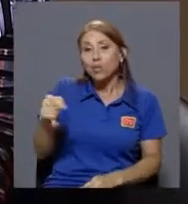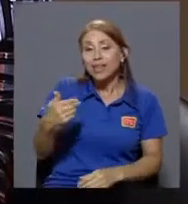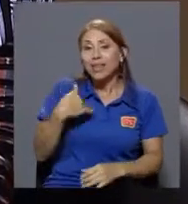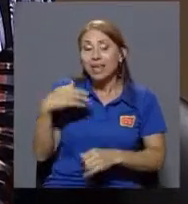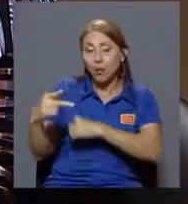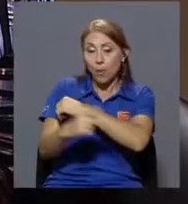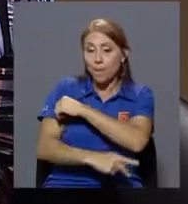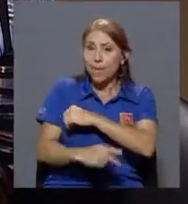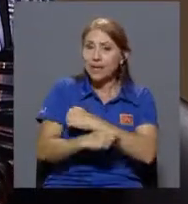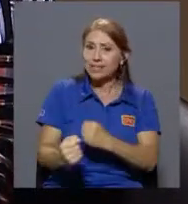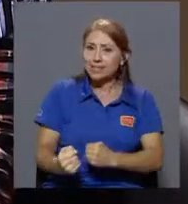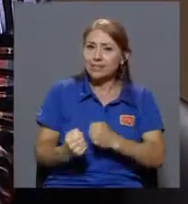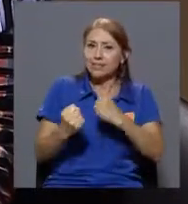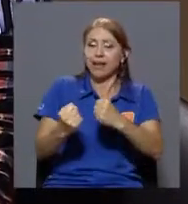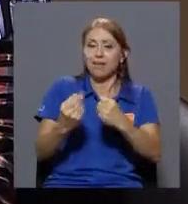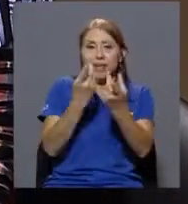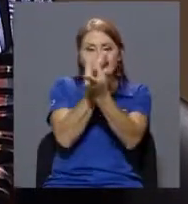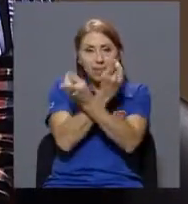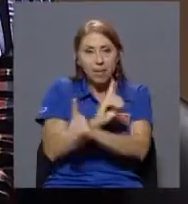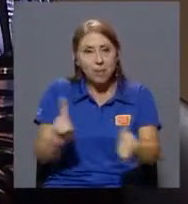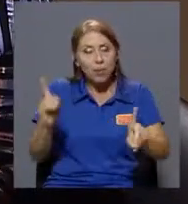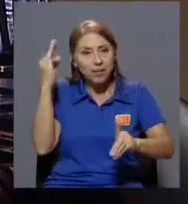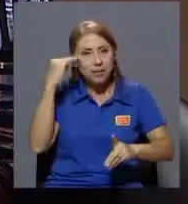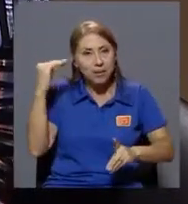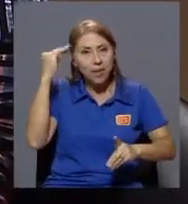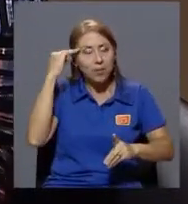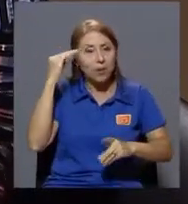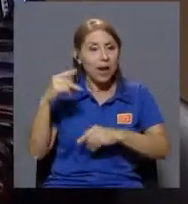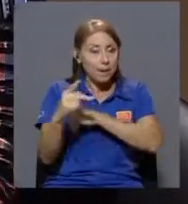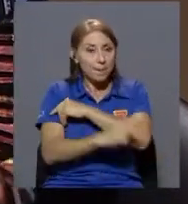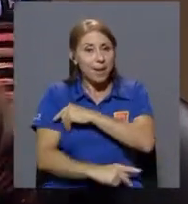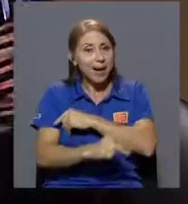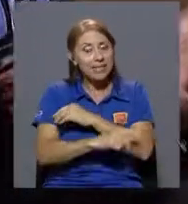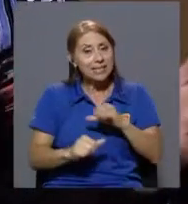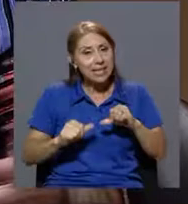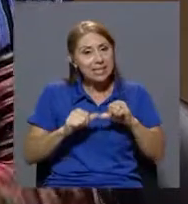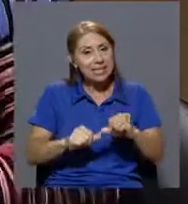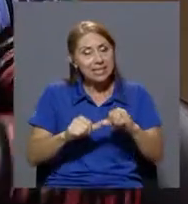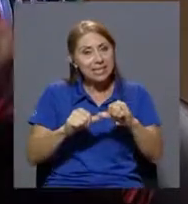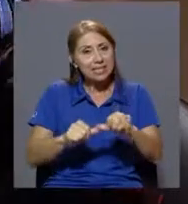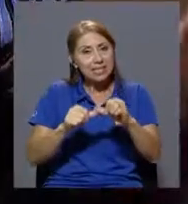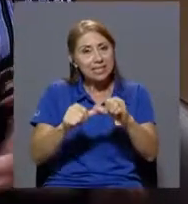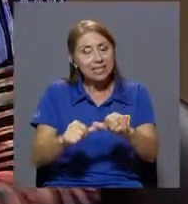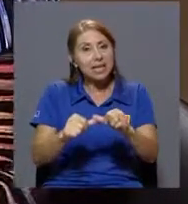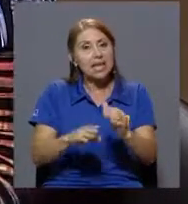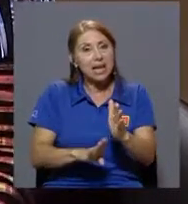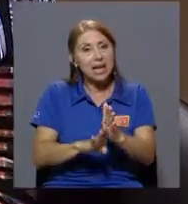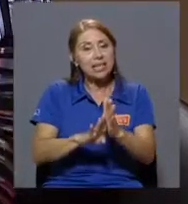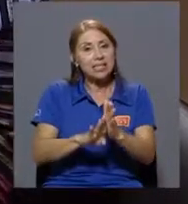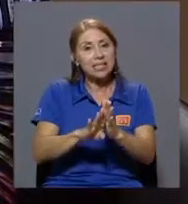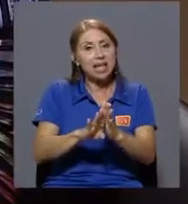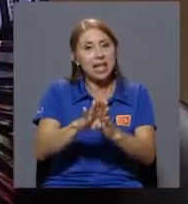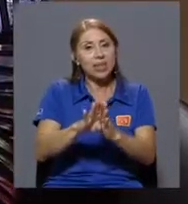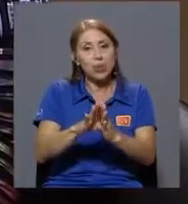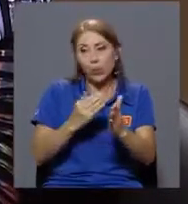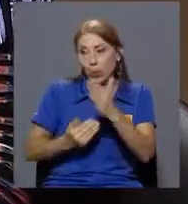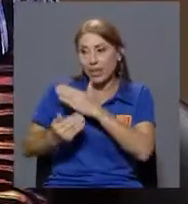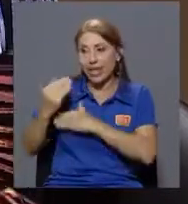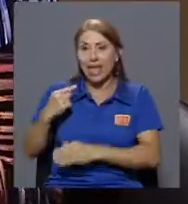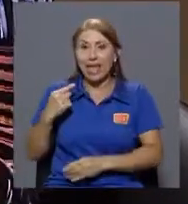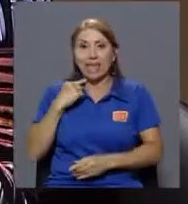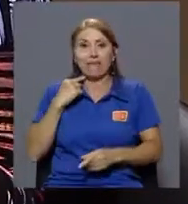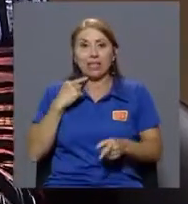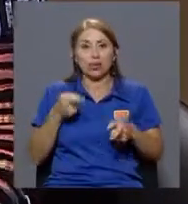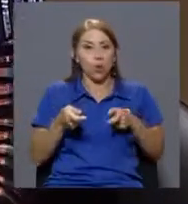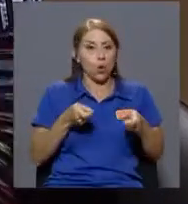una democracia madura, un país que sigue creciendo, que incluso la inflación la tenía totalmente bajo